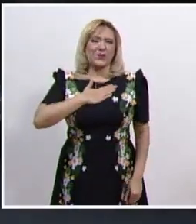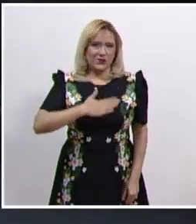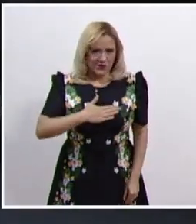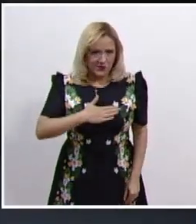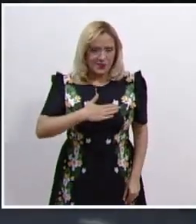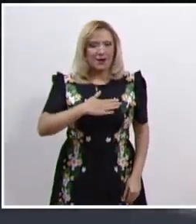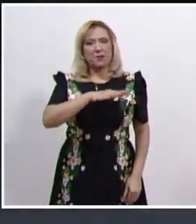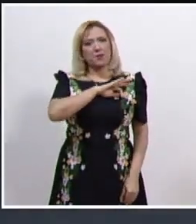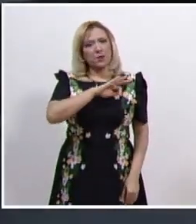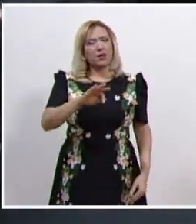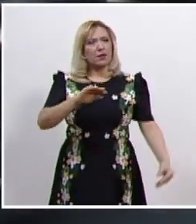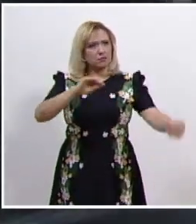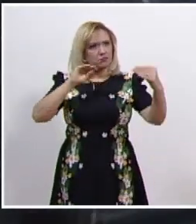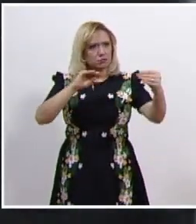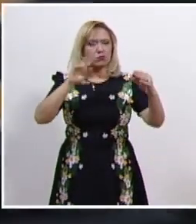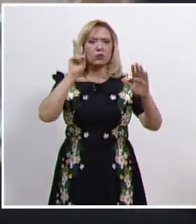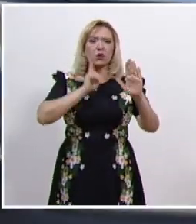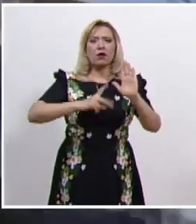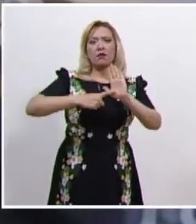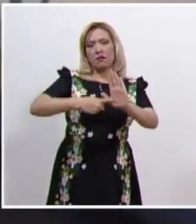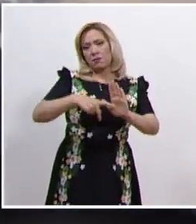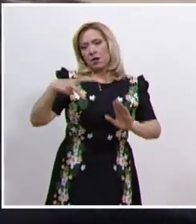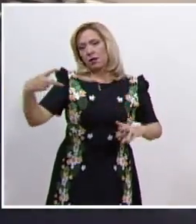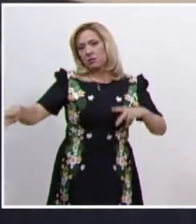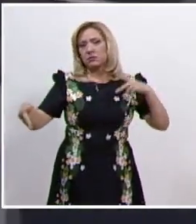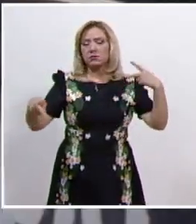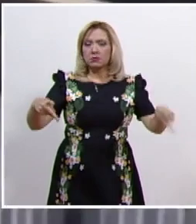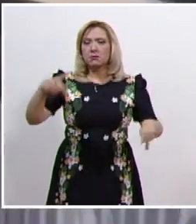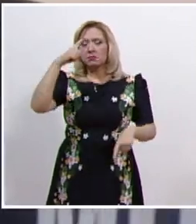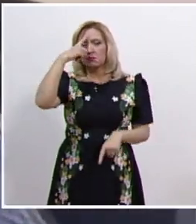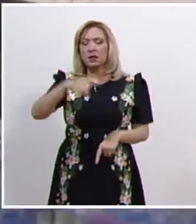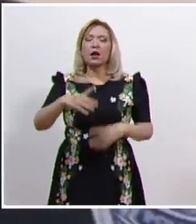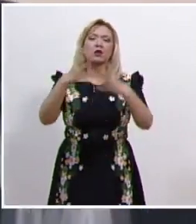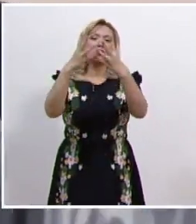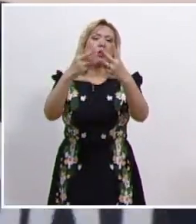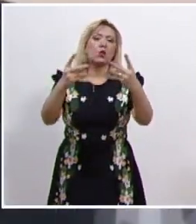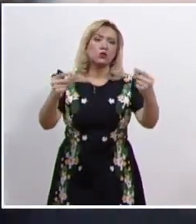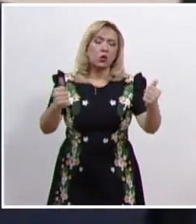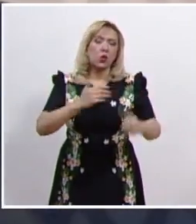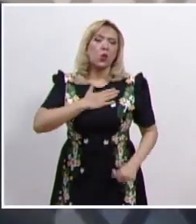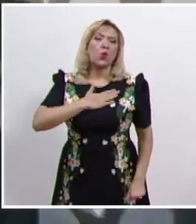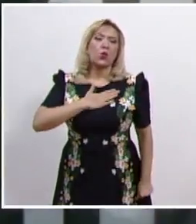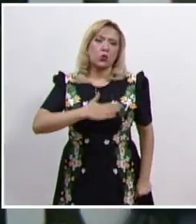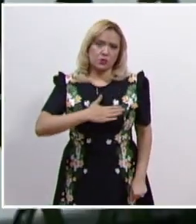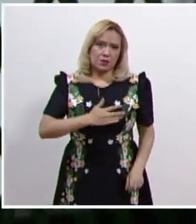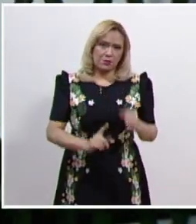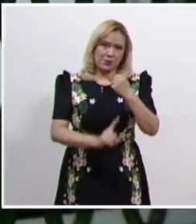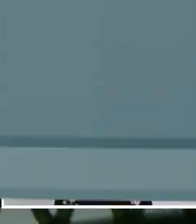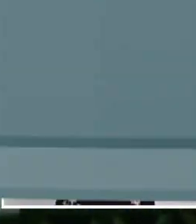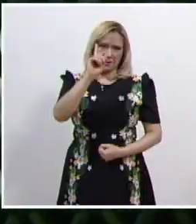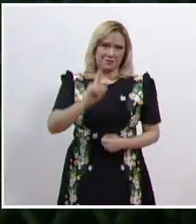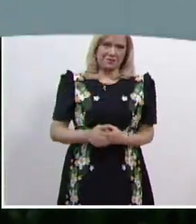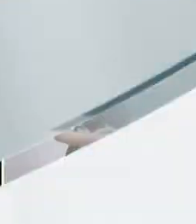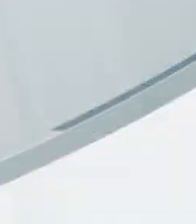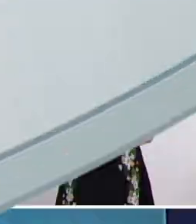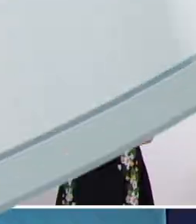les permita alegar y probar lo que estimen conveniente para alcanzar una solución justa de la controversia.